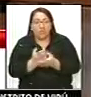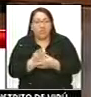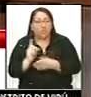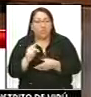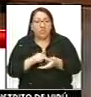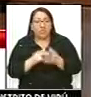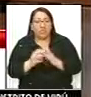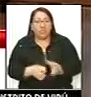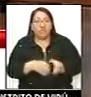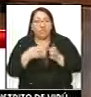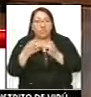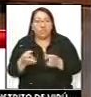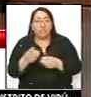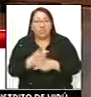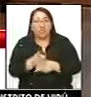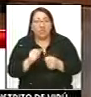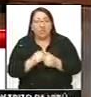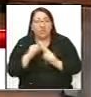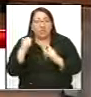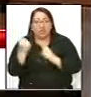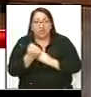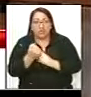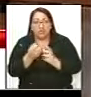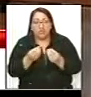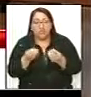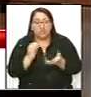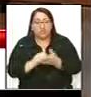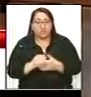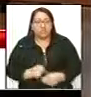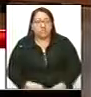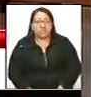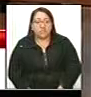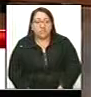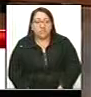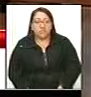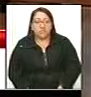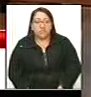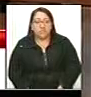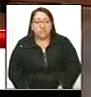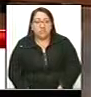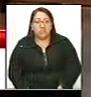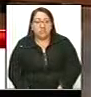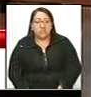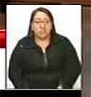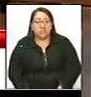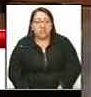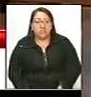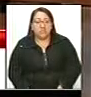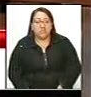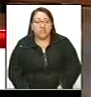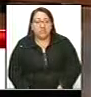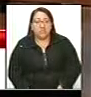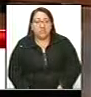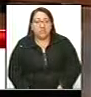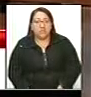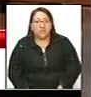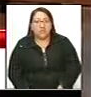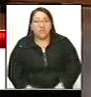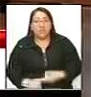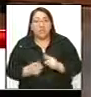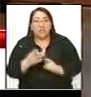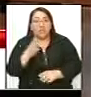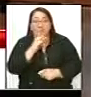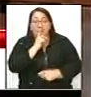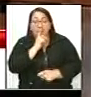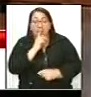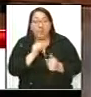el traslado de la violencia en la sociedad. Constantemente vemos, desde padres hasta la sociedad misma,